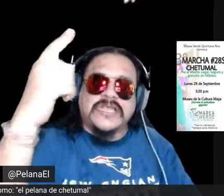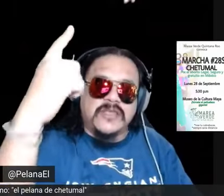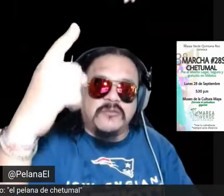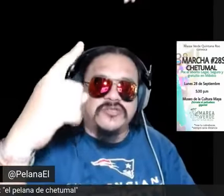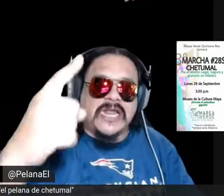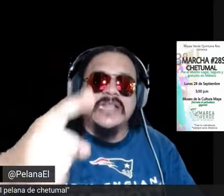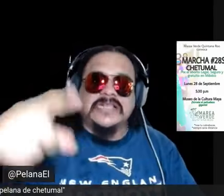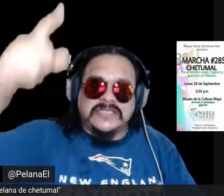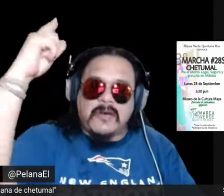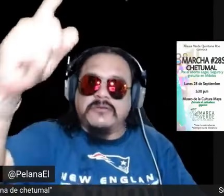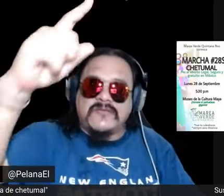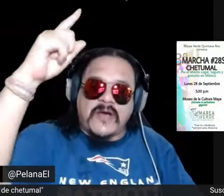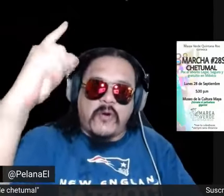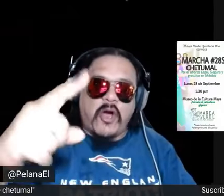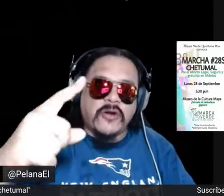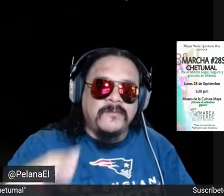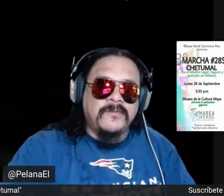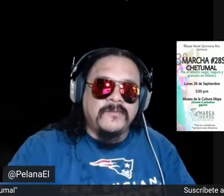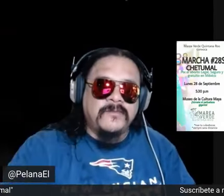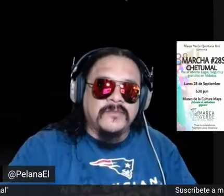a demostrarles que estamos a favor.